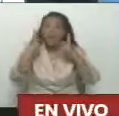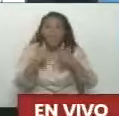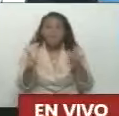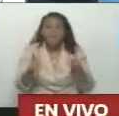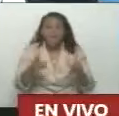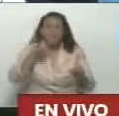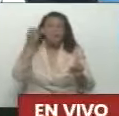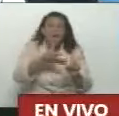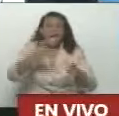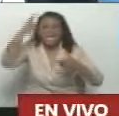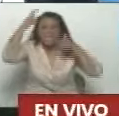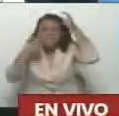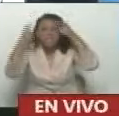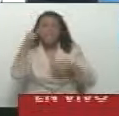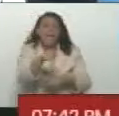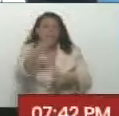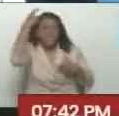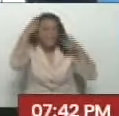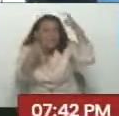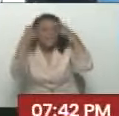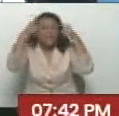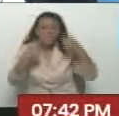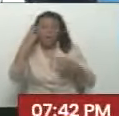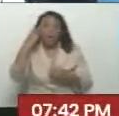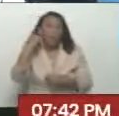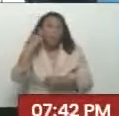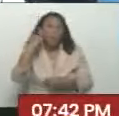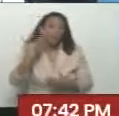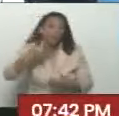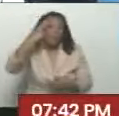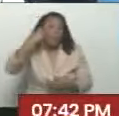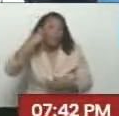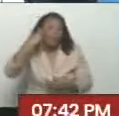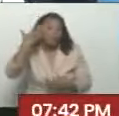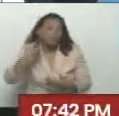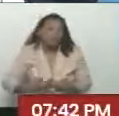gritar, es chavista, por su color de piel.